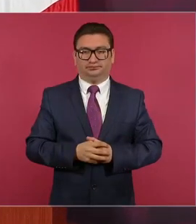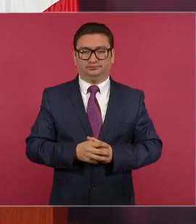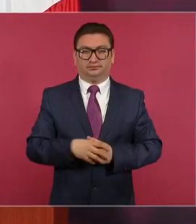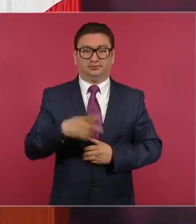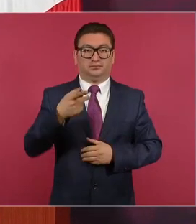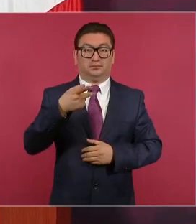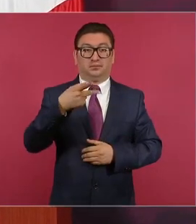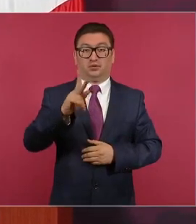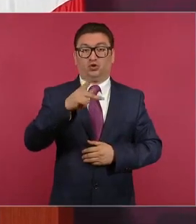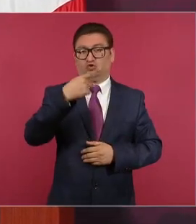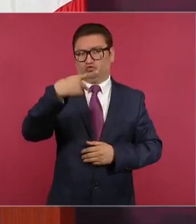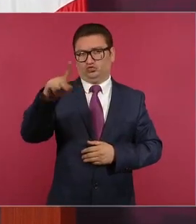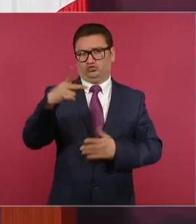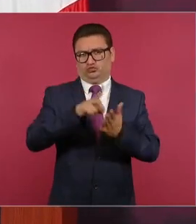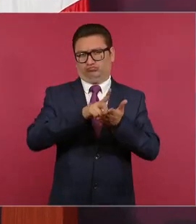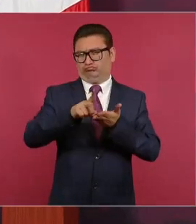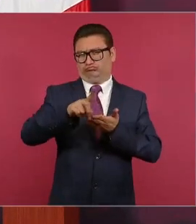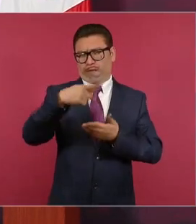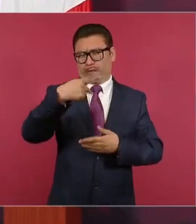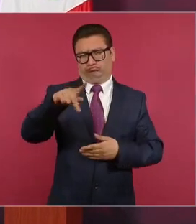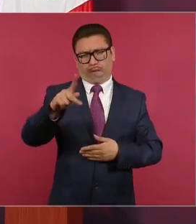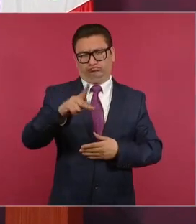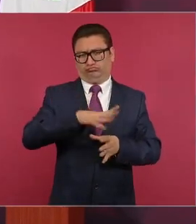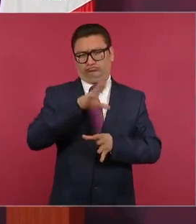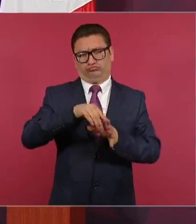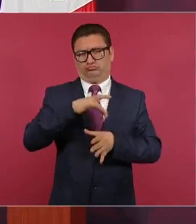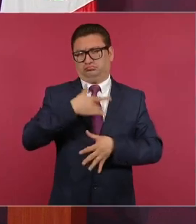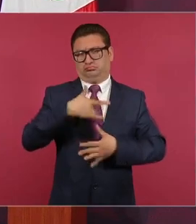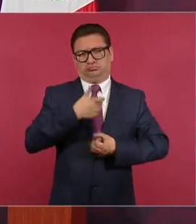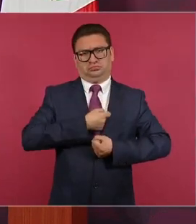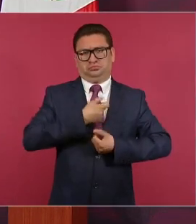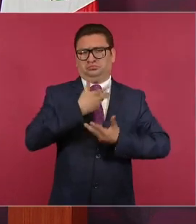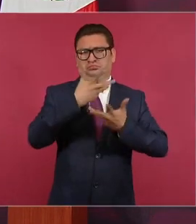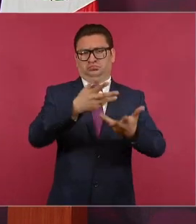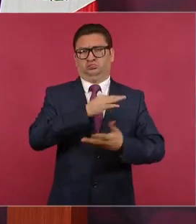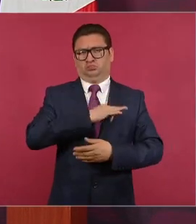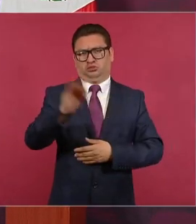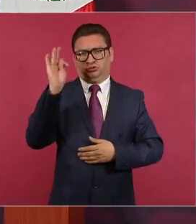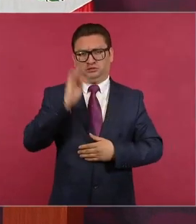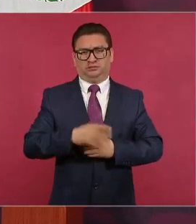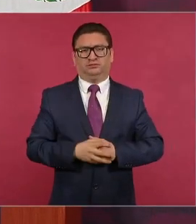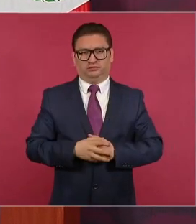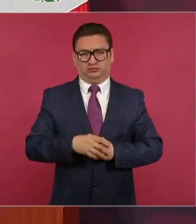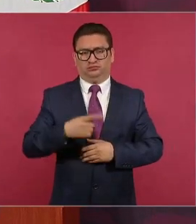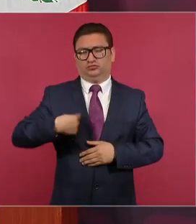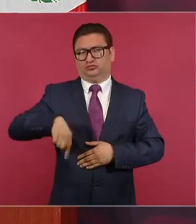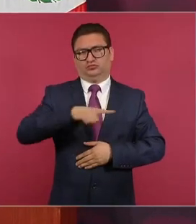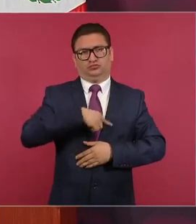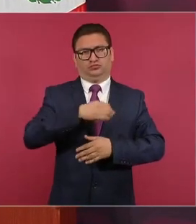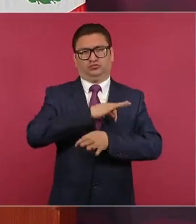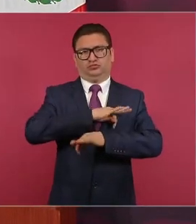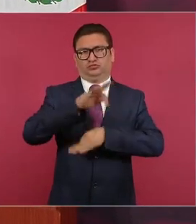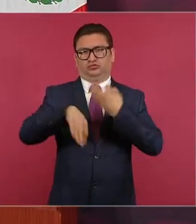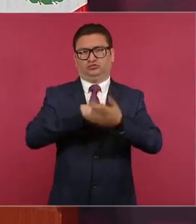pero tienen todo el derecho de expresarlo, de manifestarlo. Somos libres.